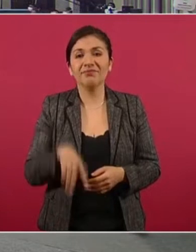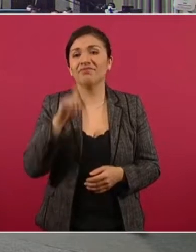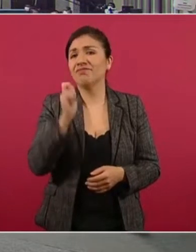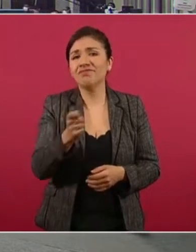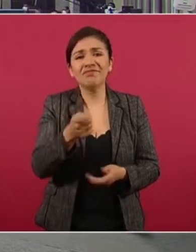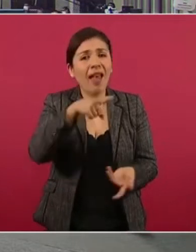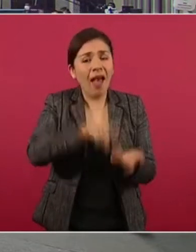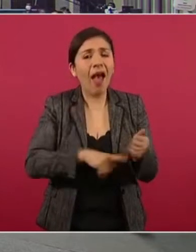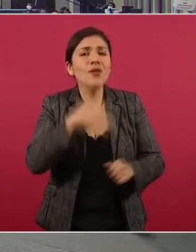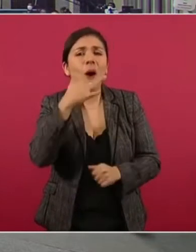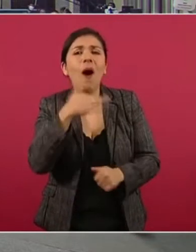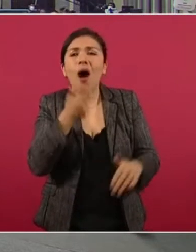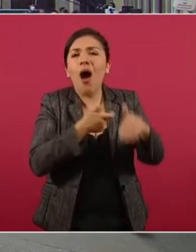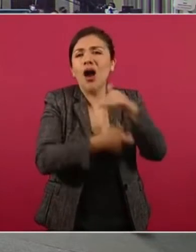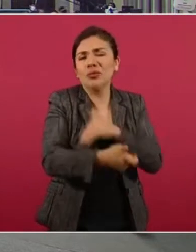corrupción.